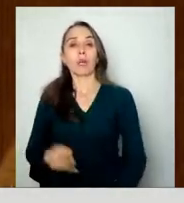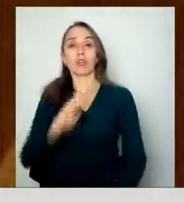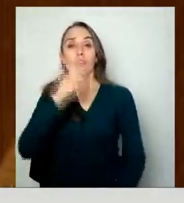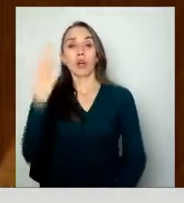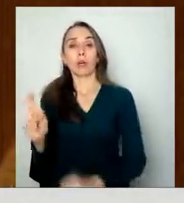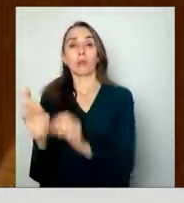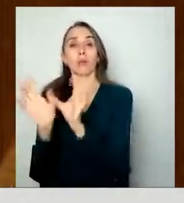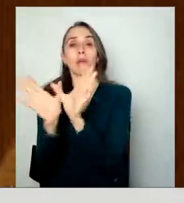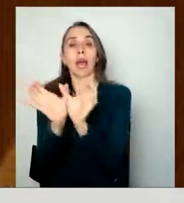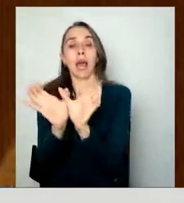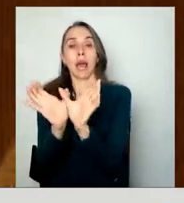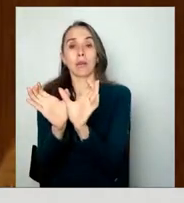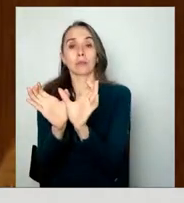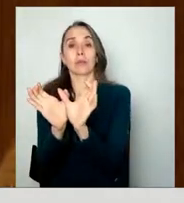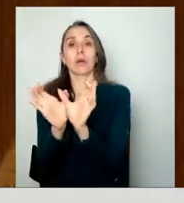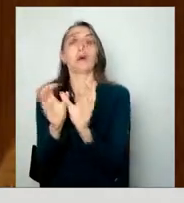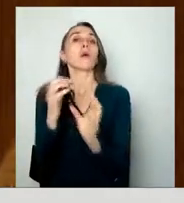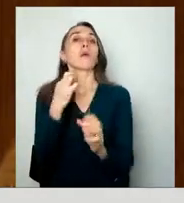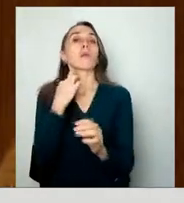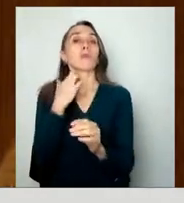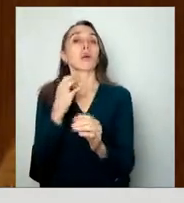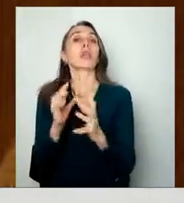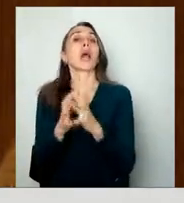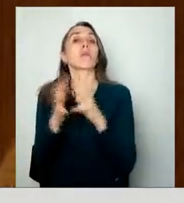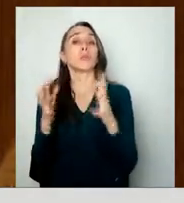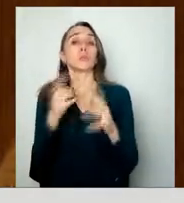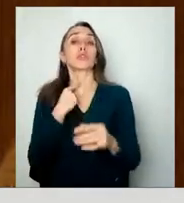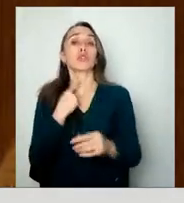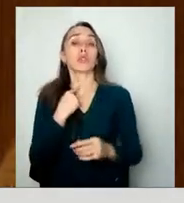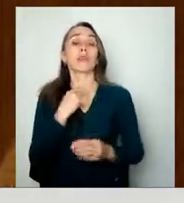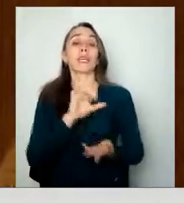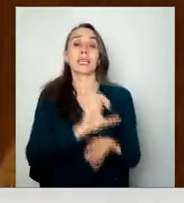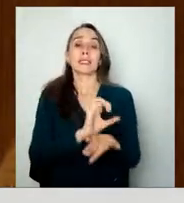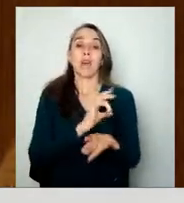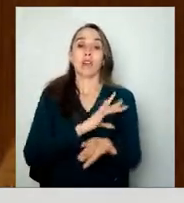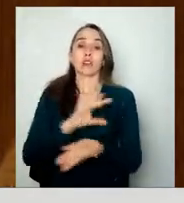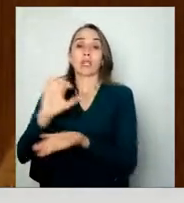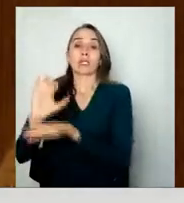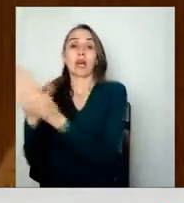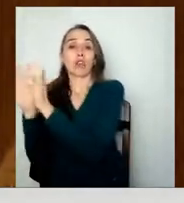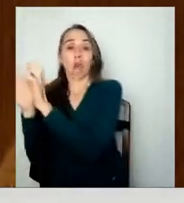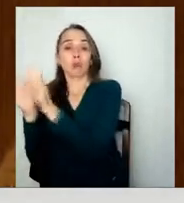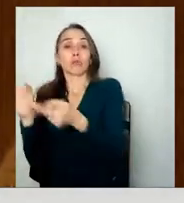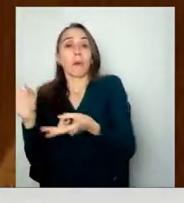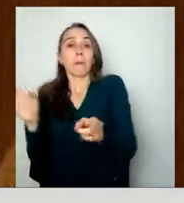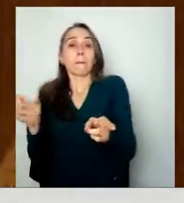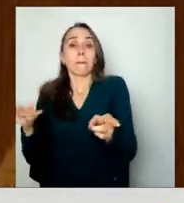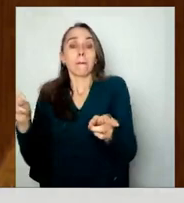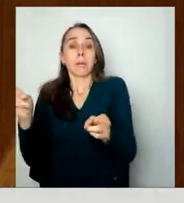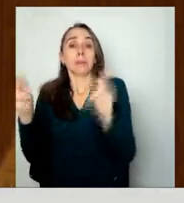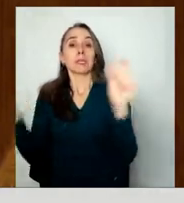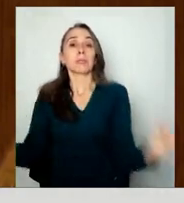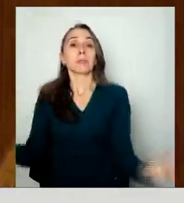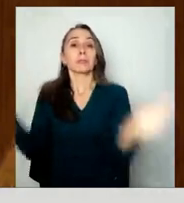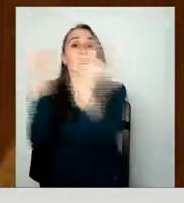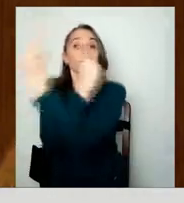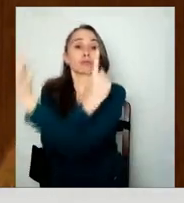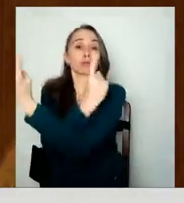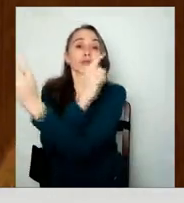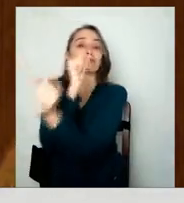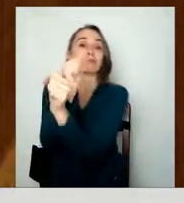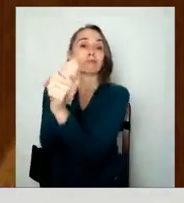o de ese al alto interés de ambas partes por permitir el libre ejercicio de actividades